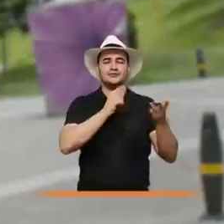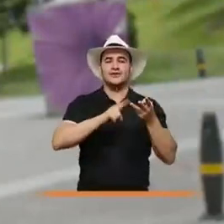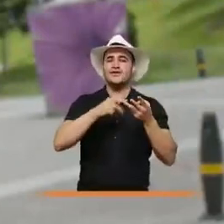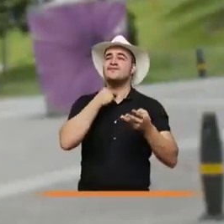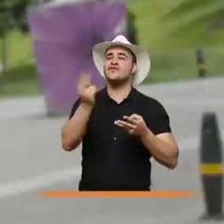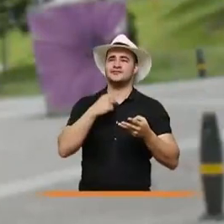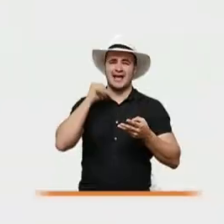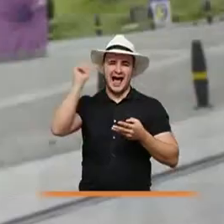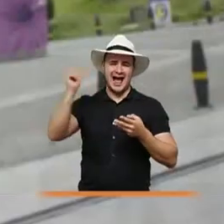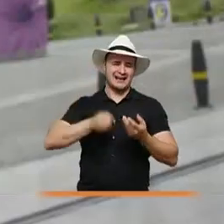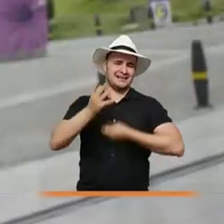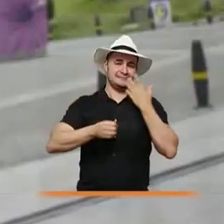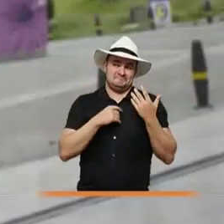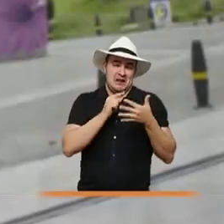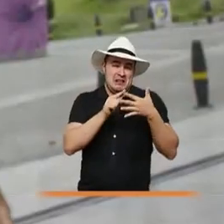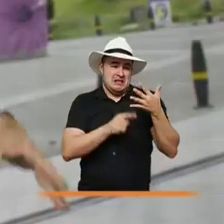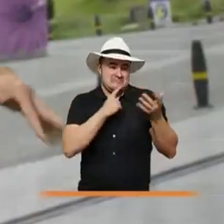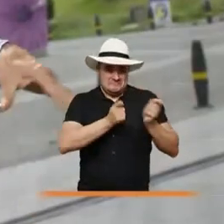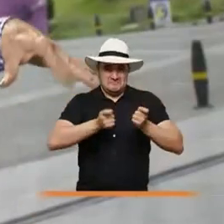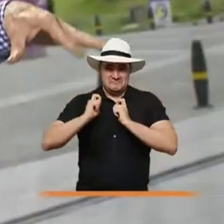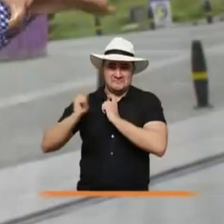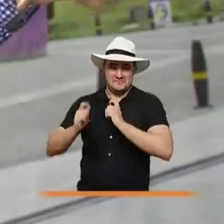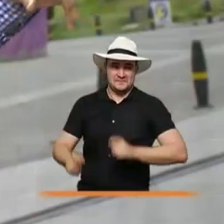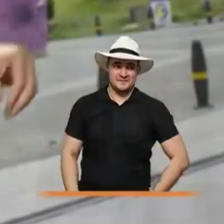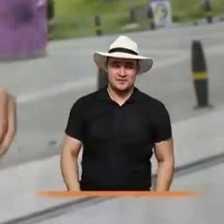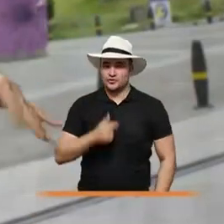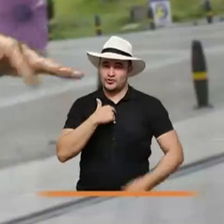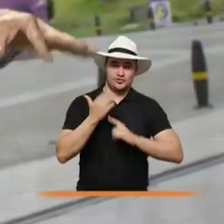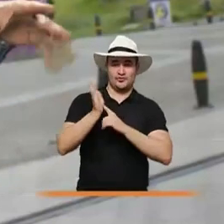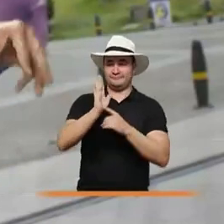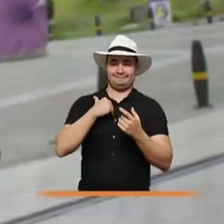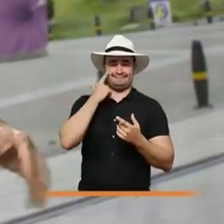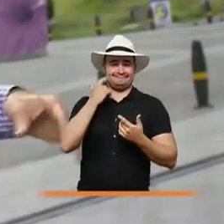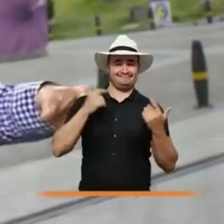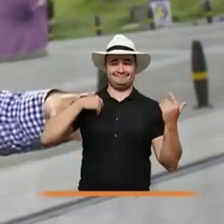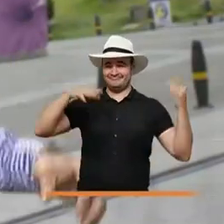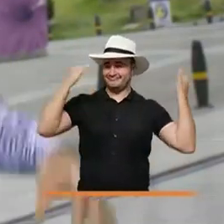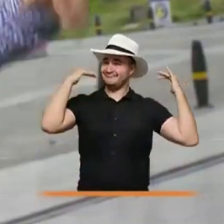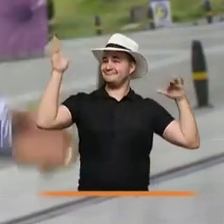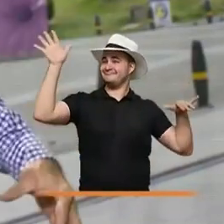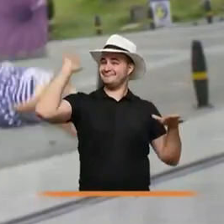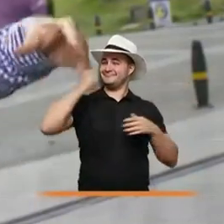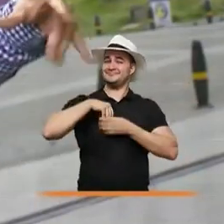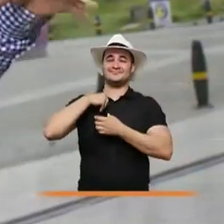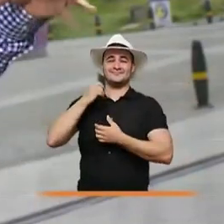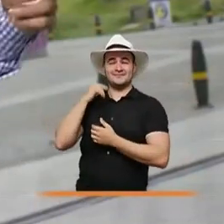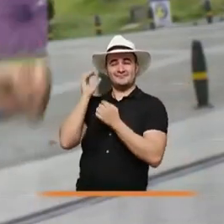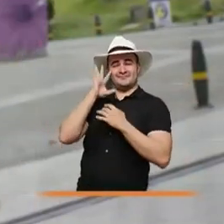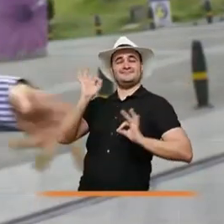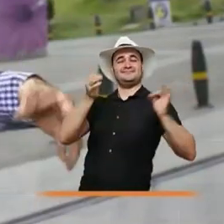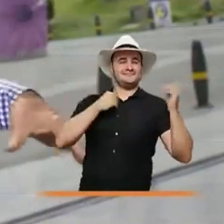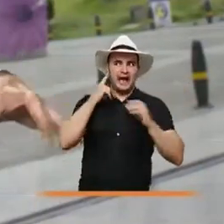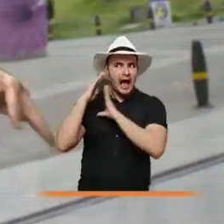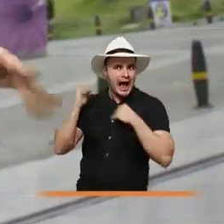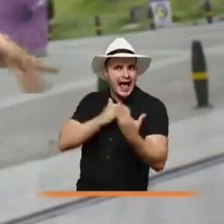vargas y otra cosa dio media no hagan me que me presenté yo soy la marucha y debajo y un redoble tuvo de que quitó a mí nos bien